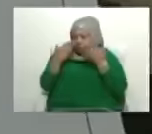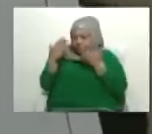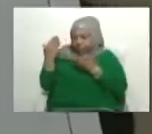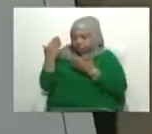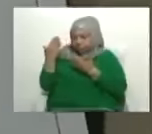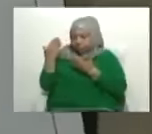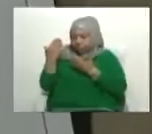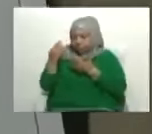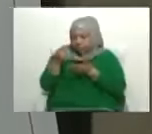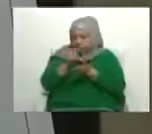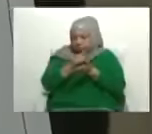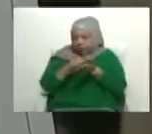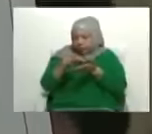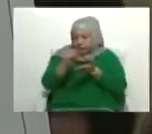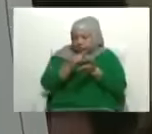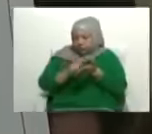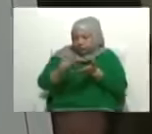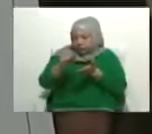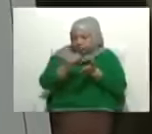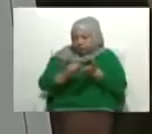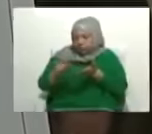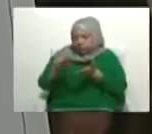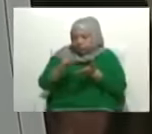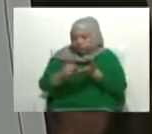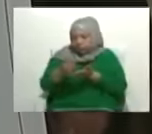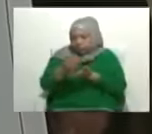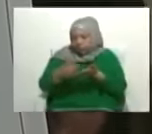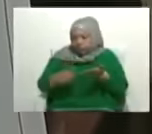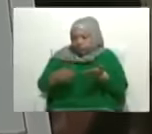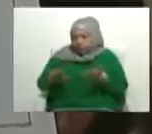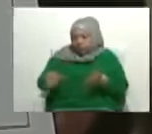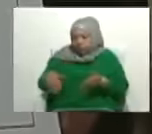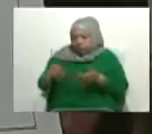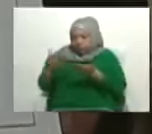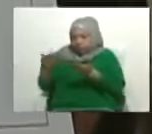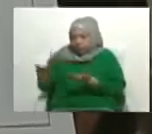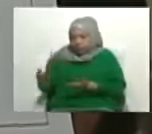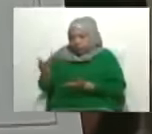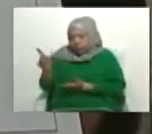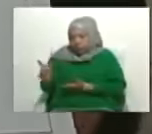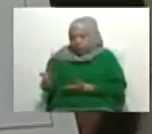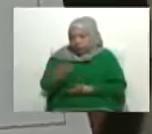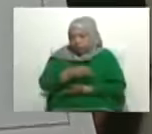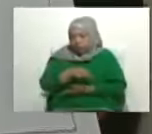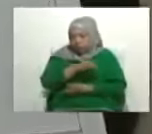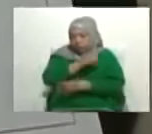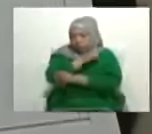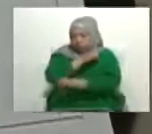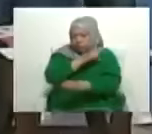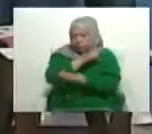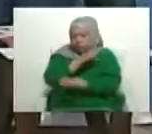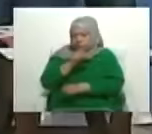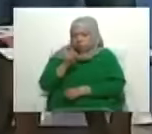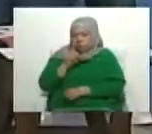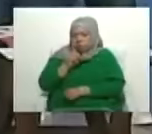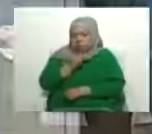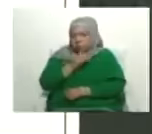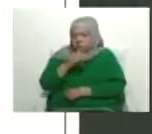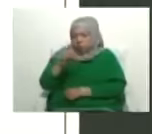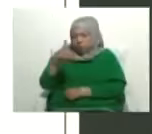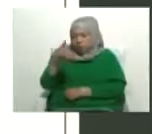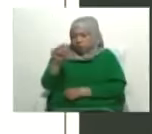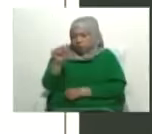forma manuscrita, el documento que le entregan a este delincuente, Daniel Rivas, donde